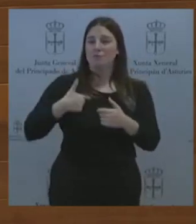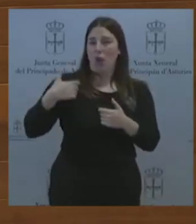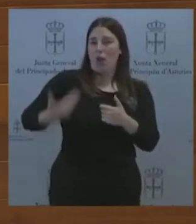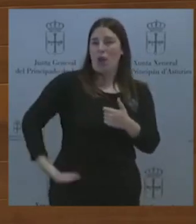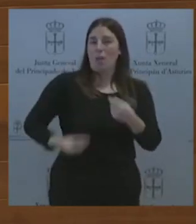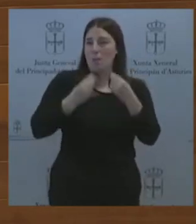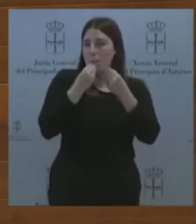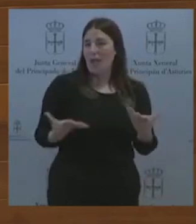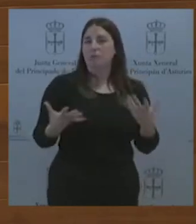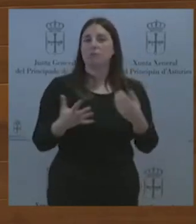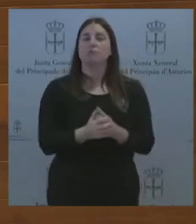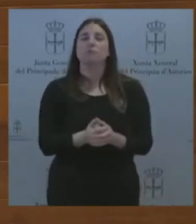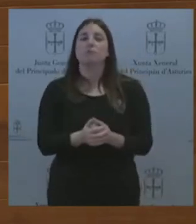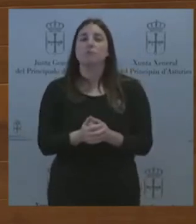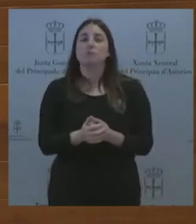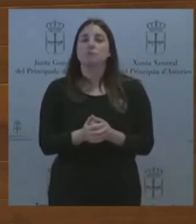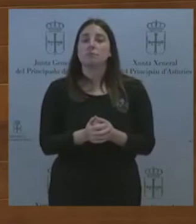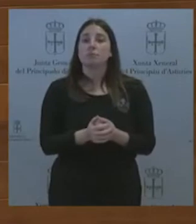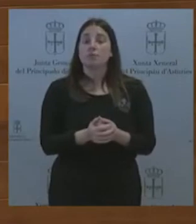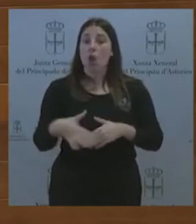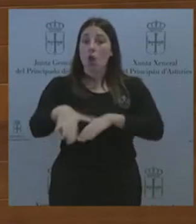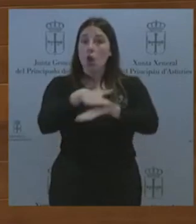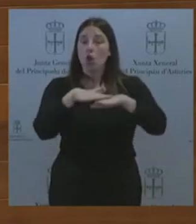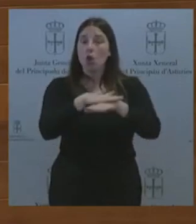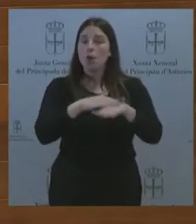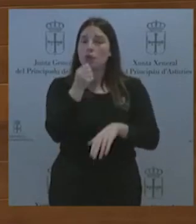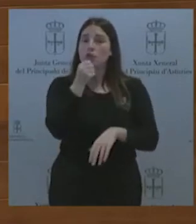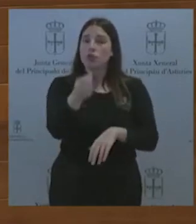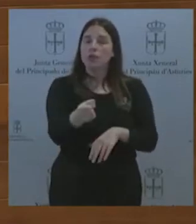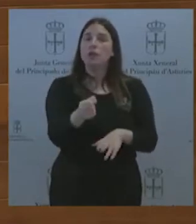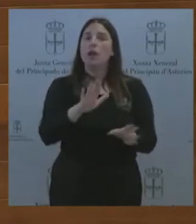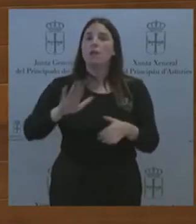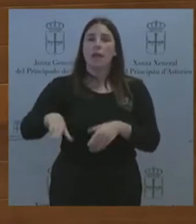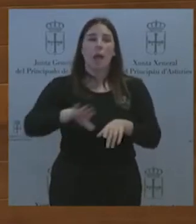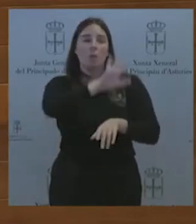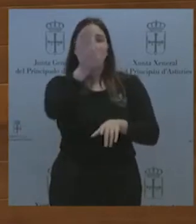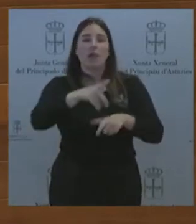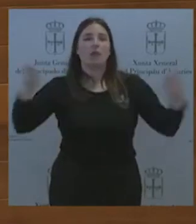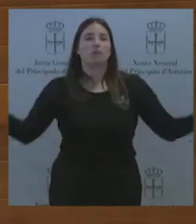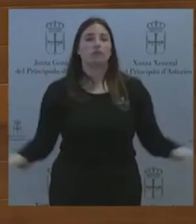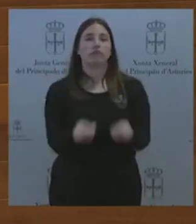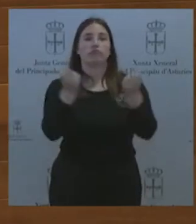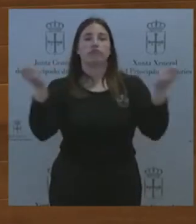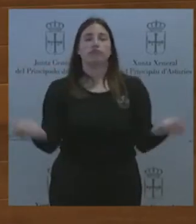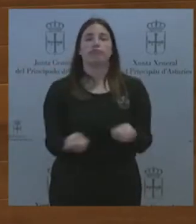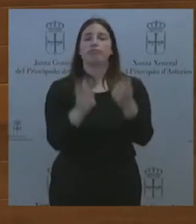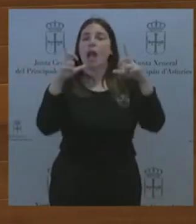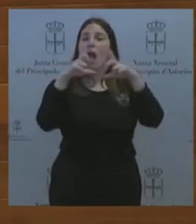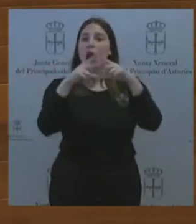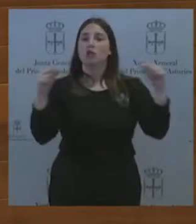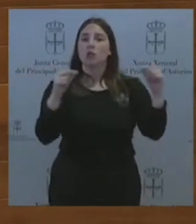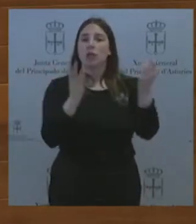gobierno socialcomunista es el patrocinador de esta Asturias a dos velocidades. La